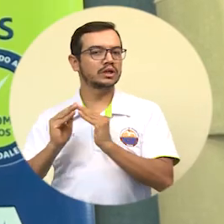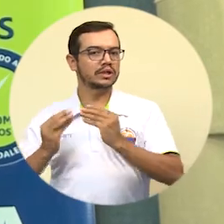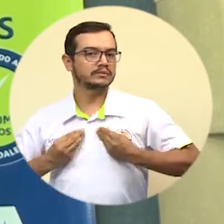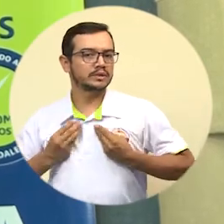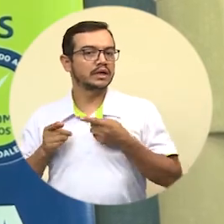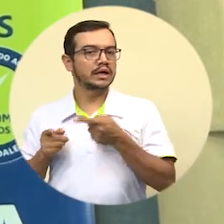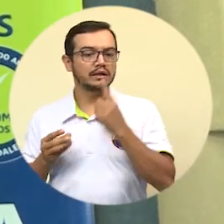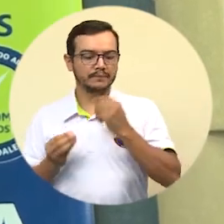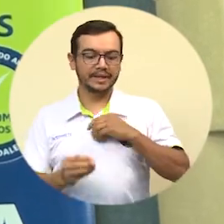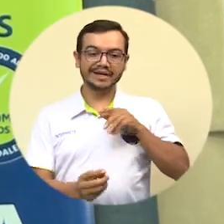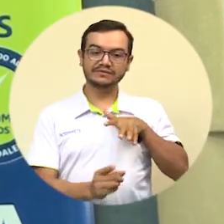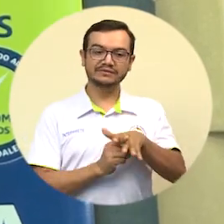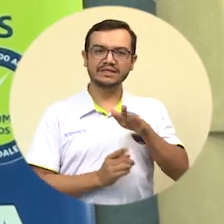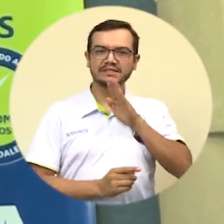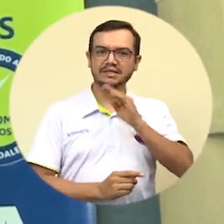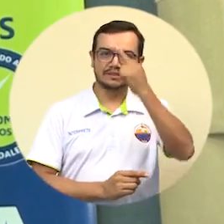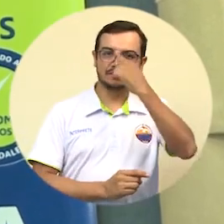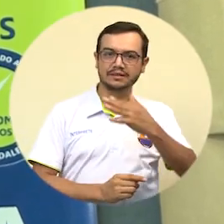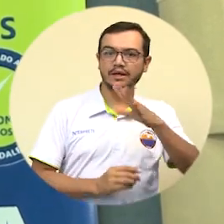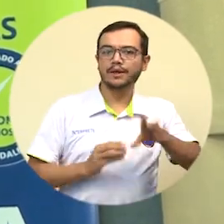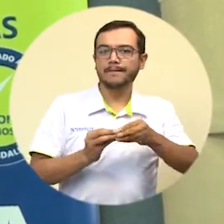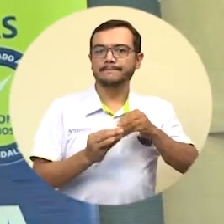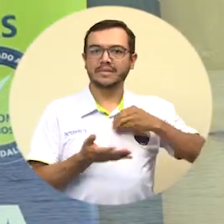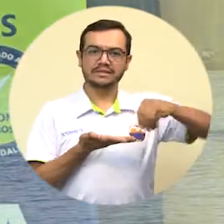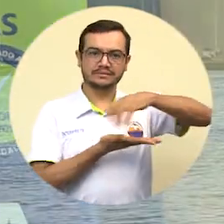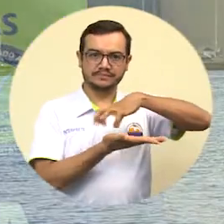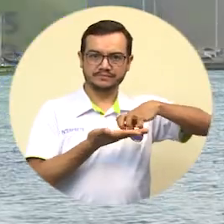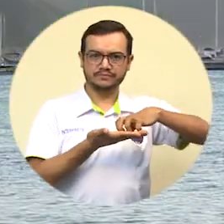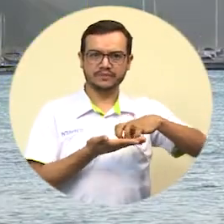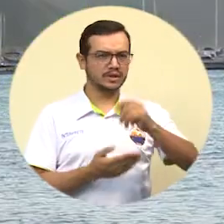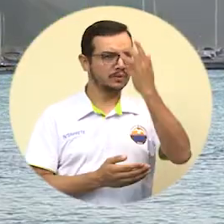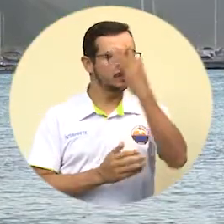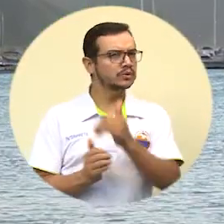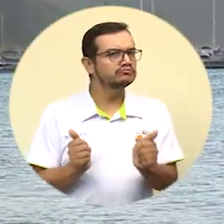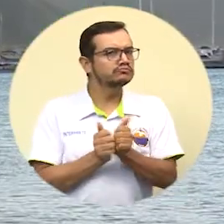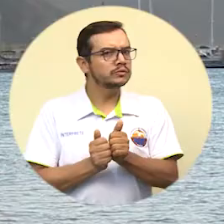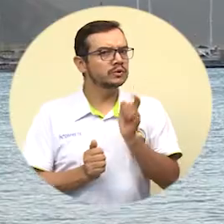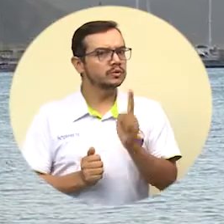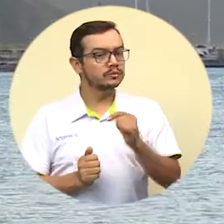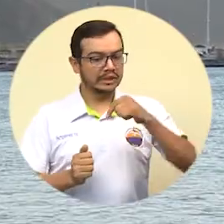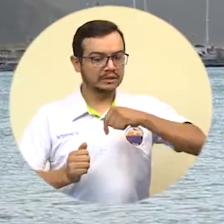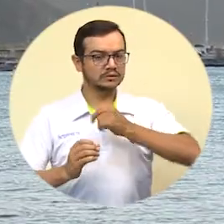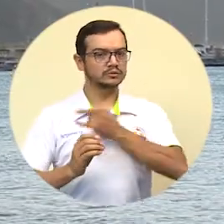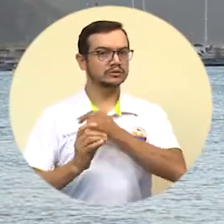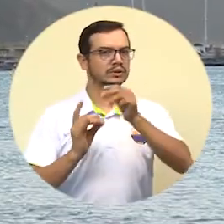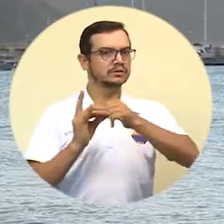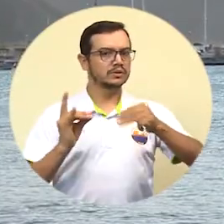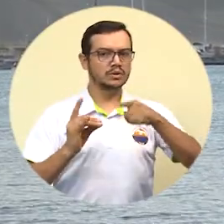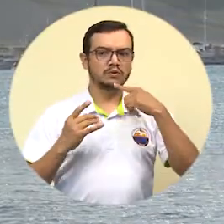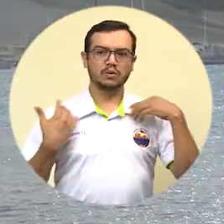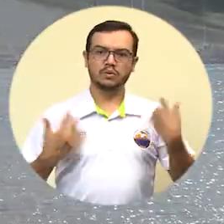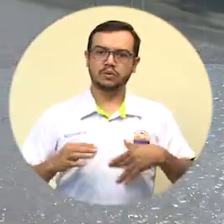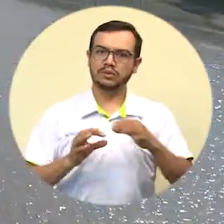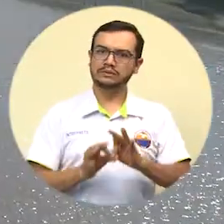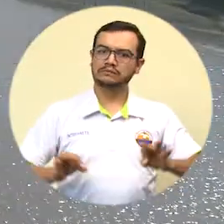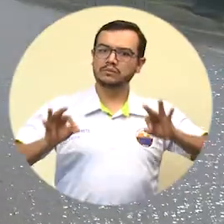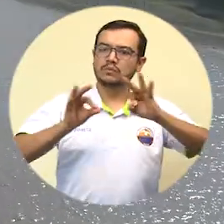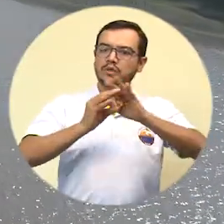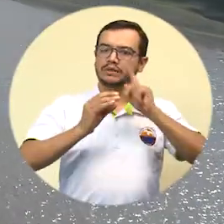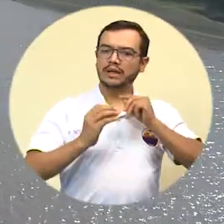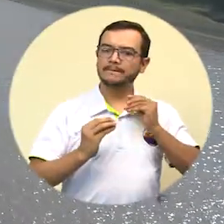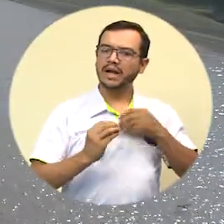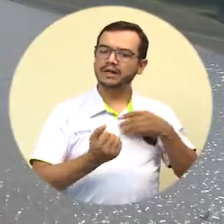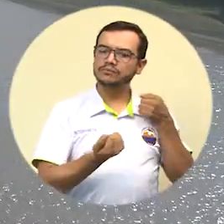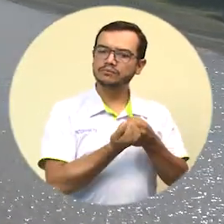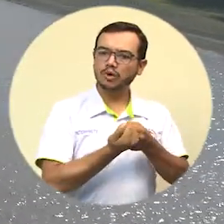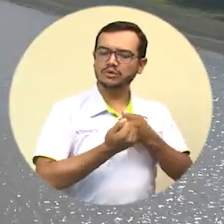ONU Habitat para la ciudad y para el departamento. ¿Por qué el acompañamiento? Porque digamos, nos hemos dado cuenta que la Universidad Magdalena es un